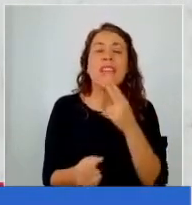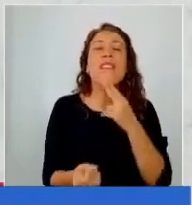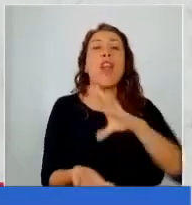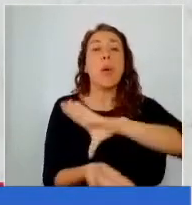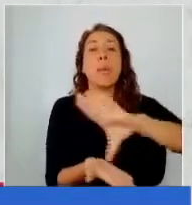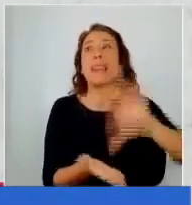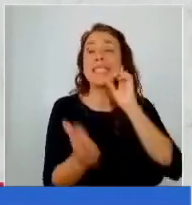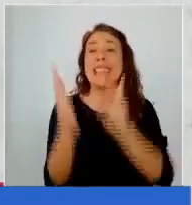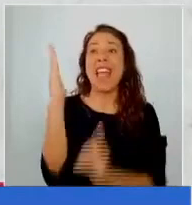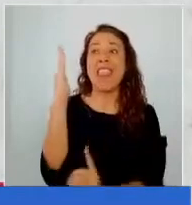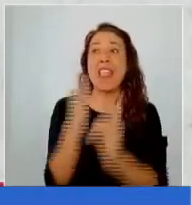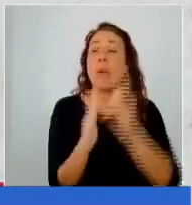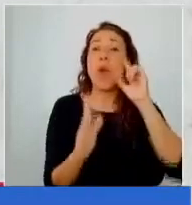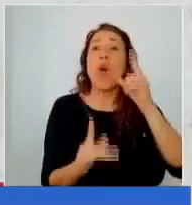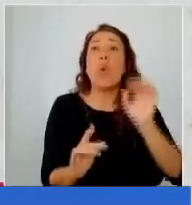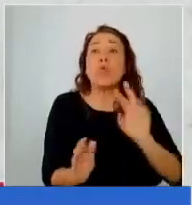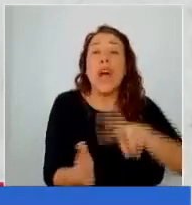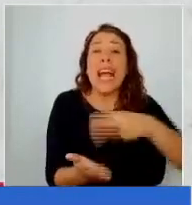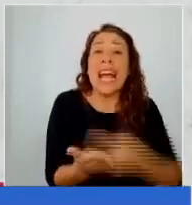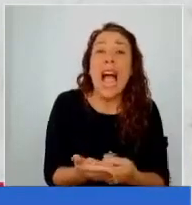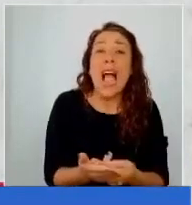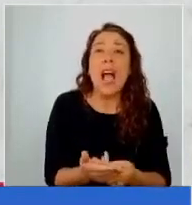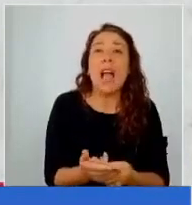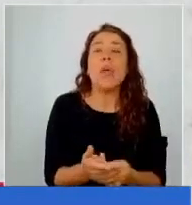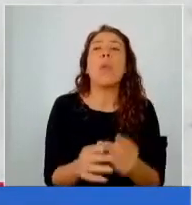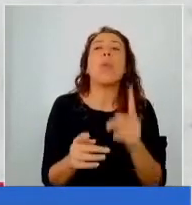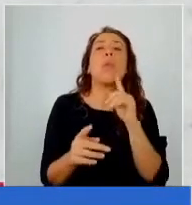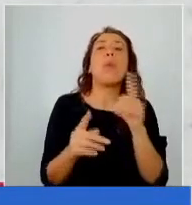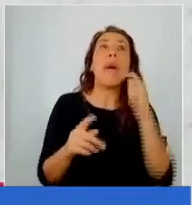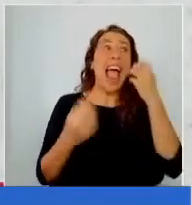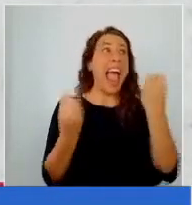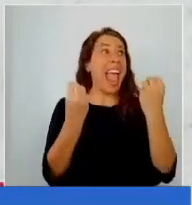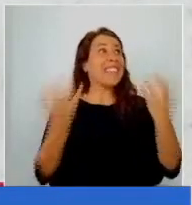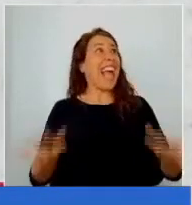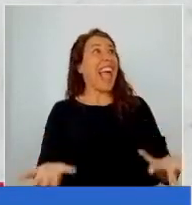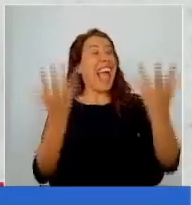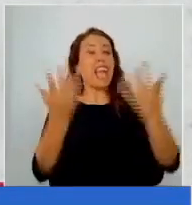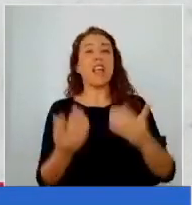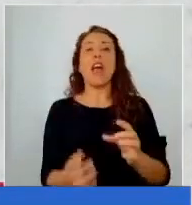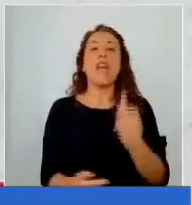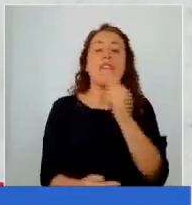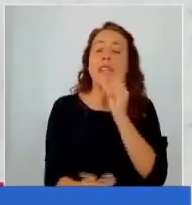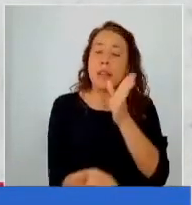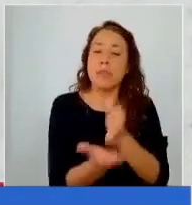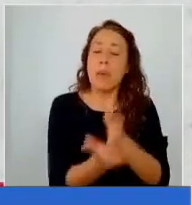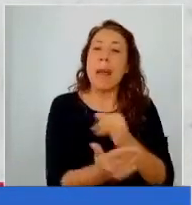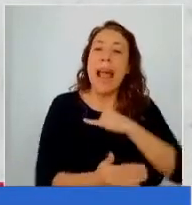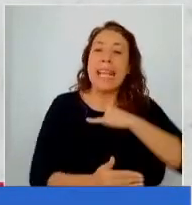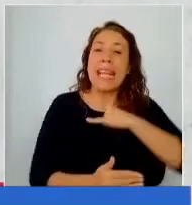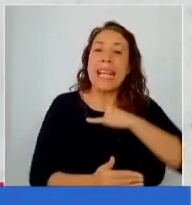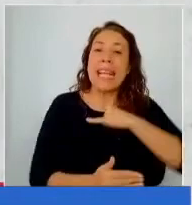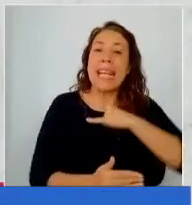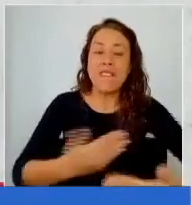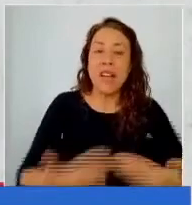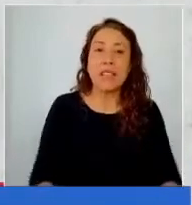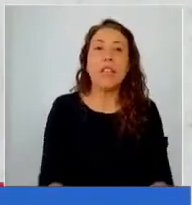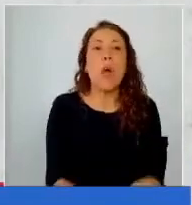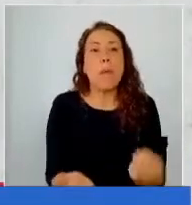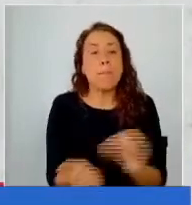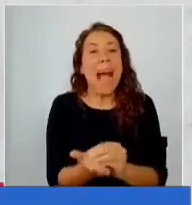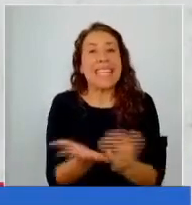que cae en autocomplacencia del éxito y falta de vigor para mantener el rumbo y aumentar el ritmo del crecimiento de la economía